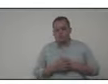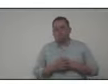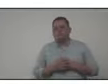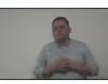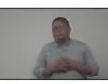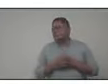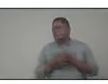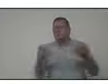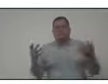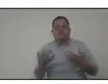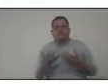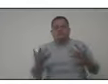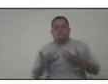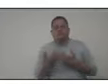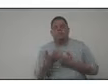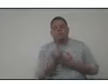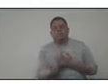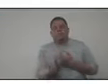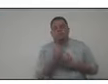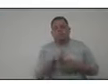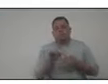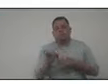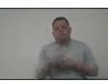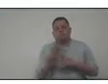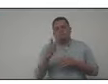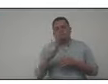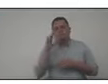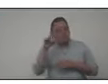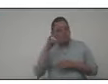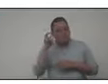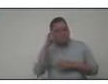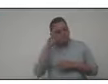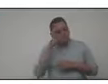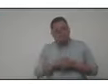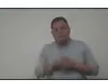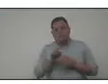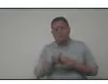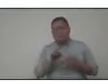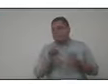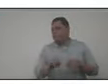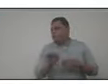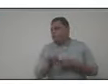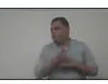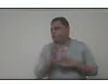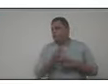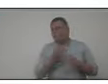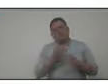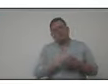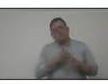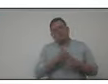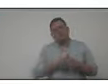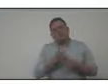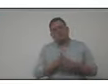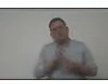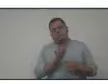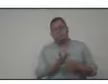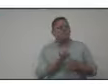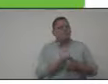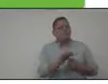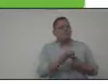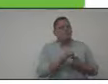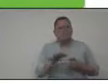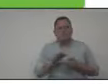la página de la gobernación y unas oficinas que tenemos en cada uno de los municipios. Eso